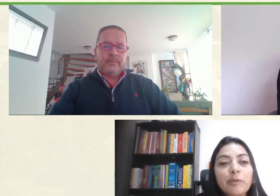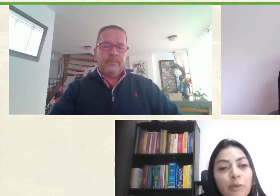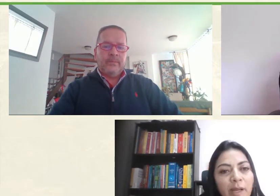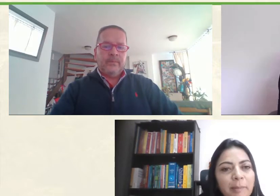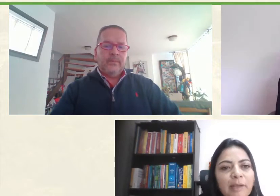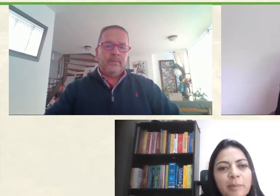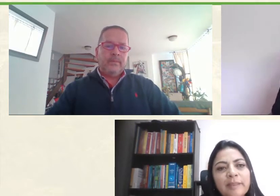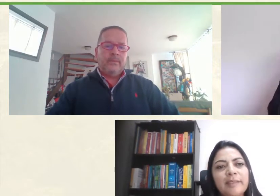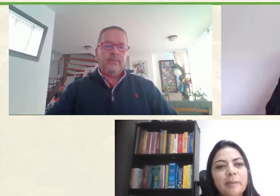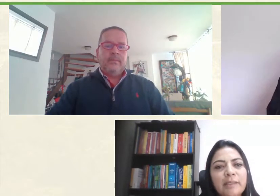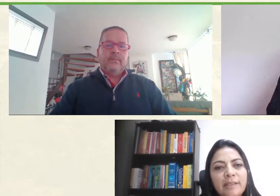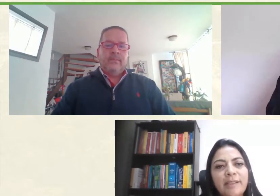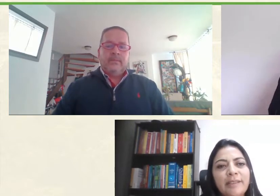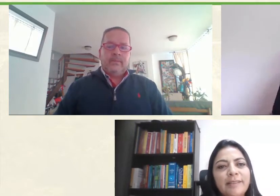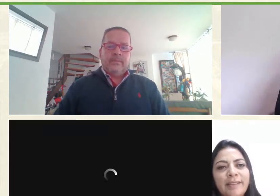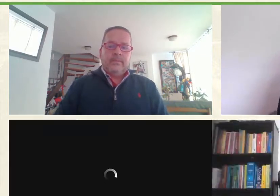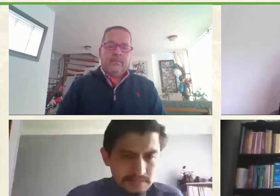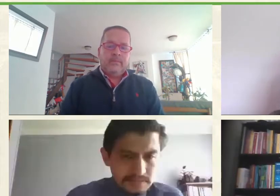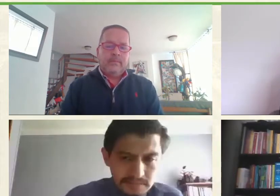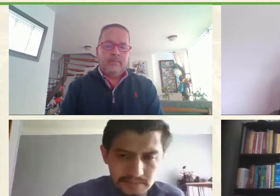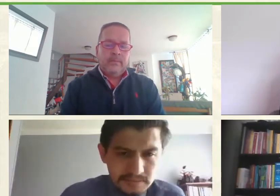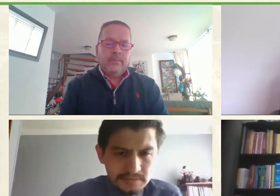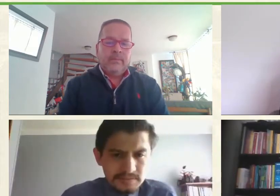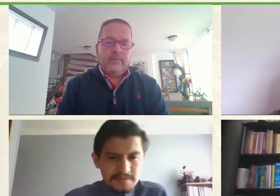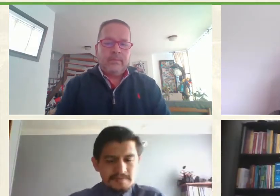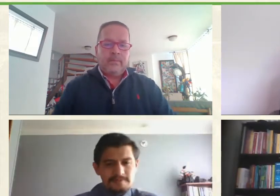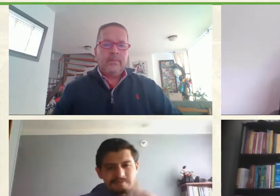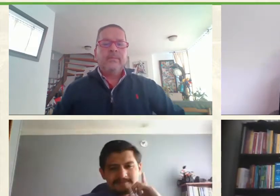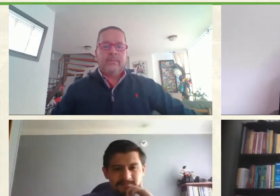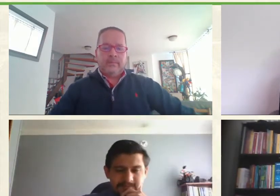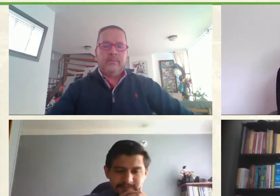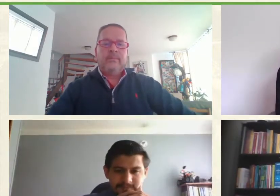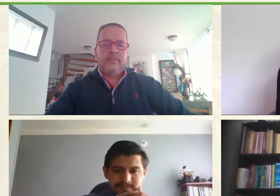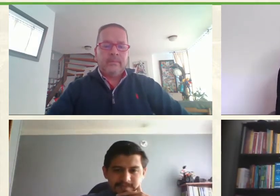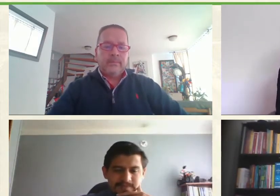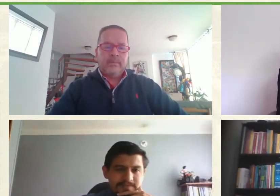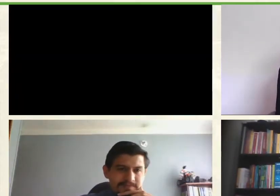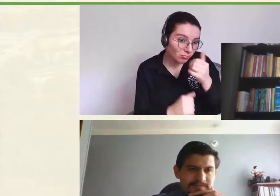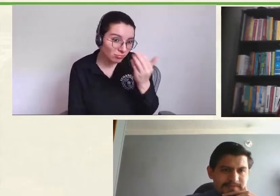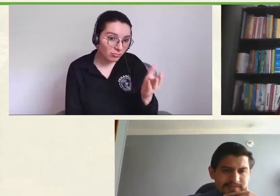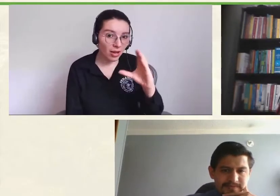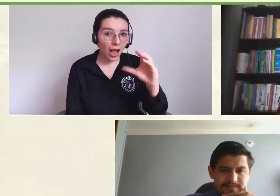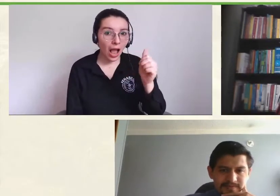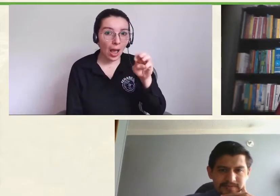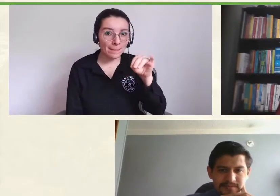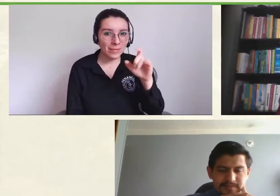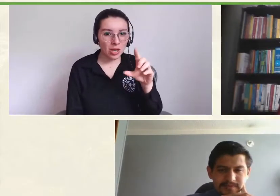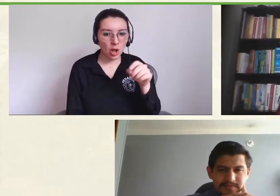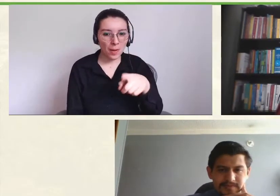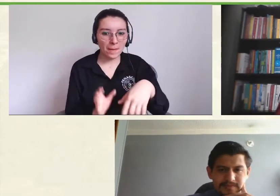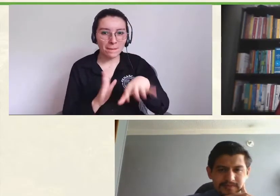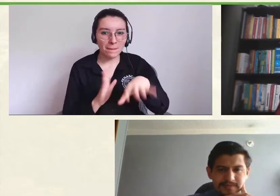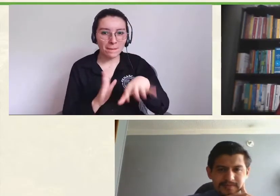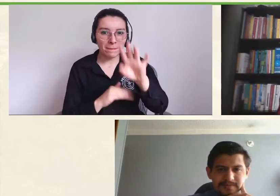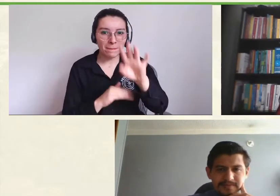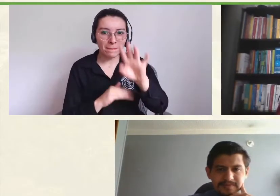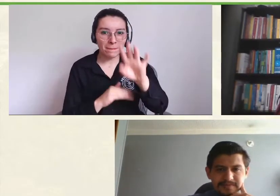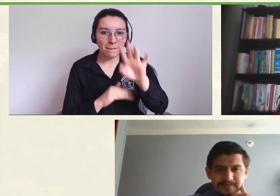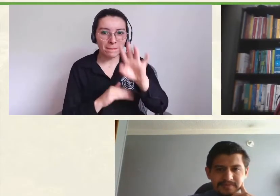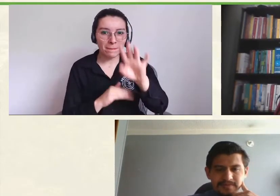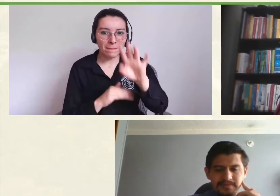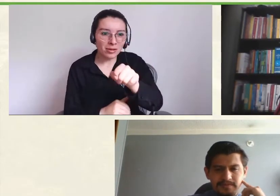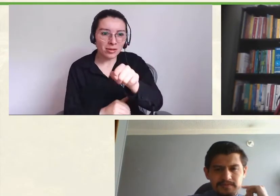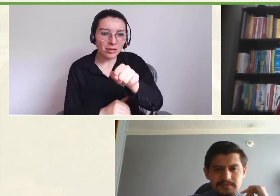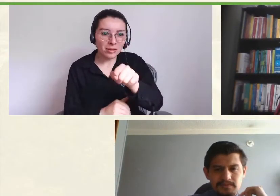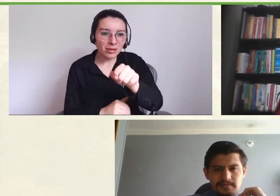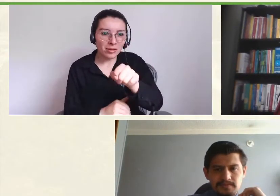Pues vamos con Camilo, precisamente quien es el encargado y encabeza este relacionamiento con la comunidad. Cuéntanos cómo empieza